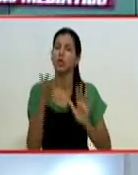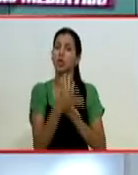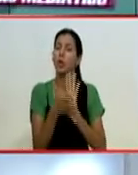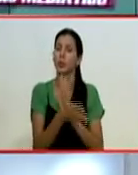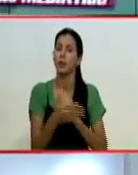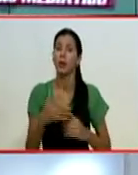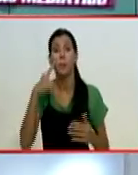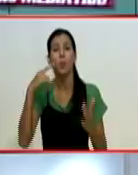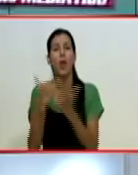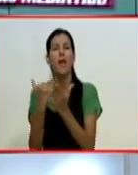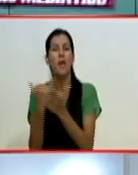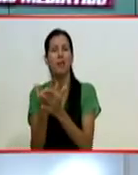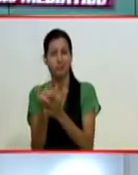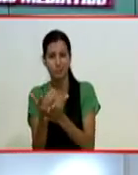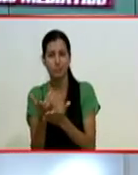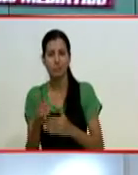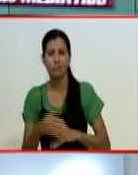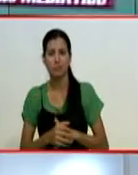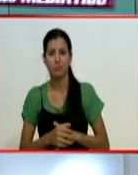las pruebas